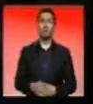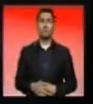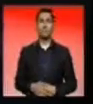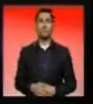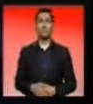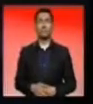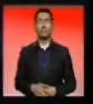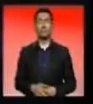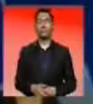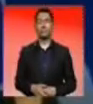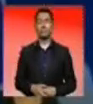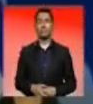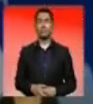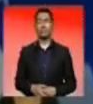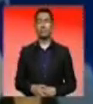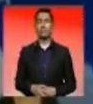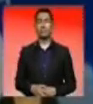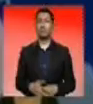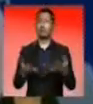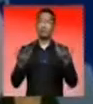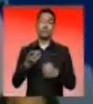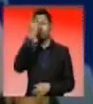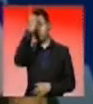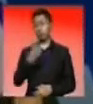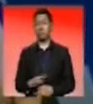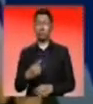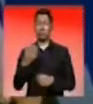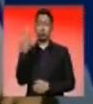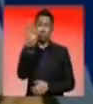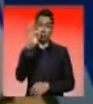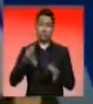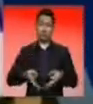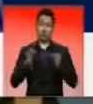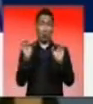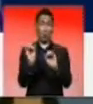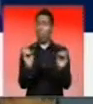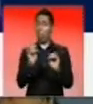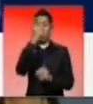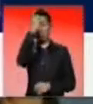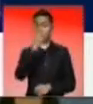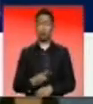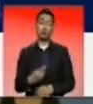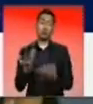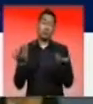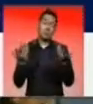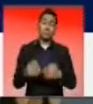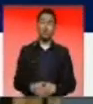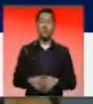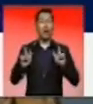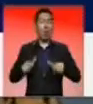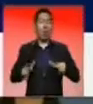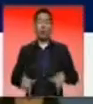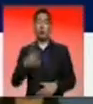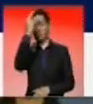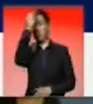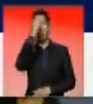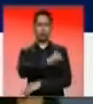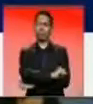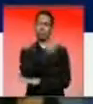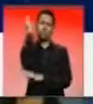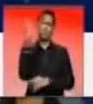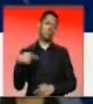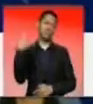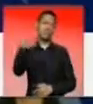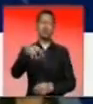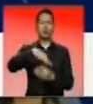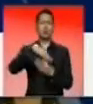Panorama electoral. Si esto no se define el 19 de febrero, en todos los escenarios Lenín y Jorge ganan el próximo